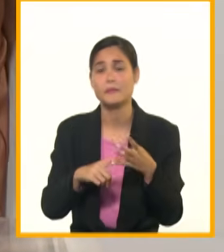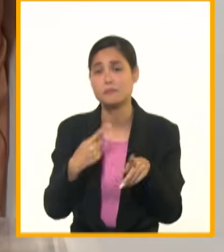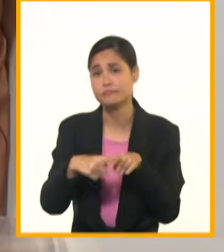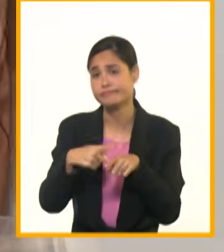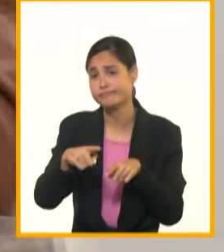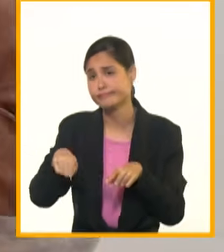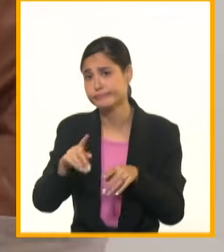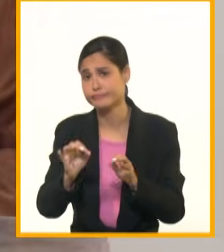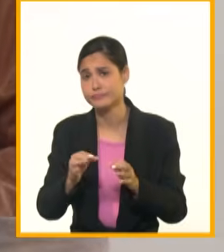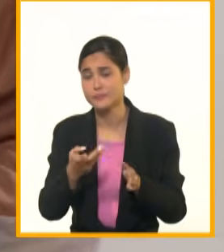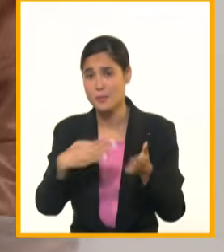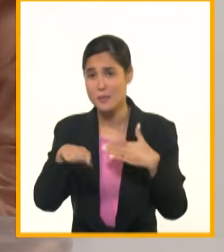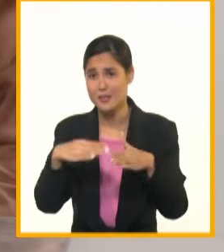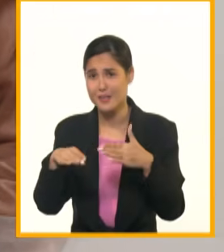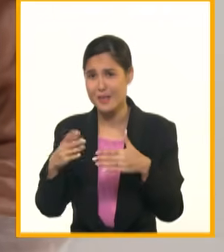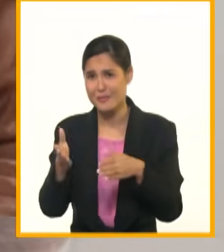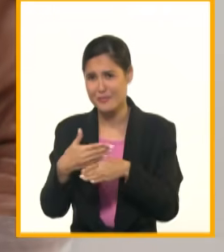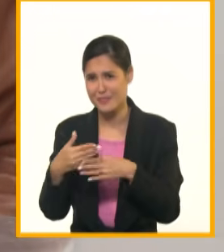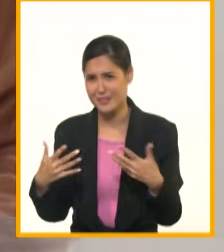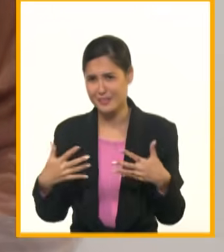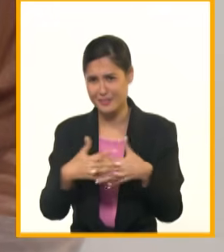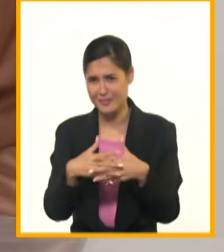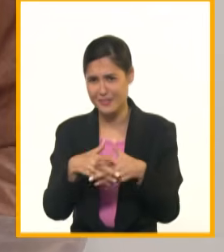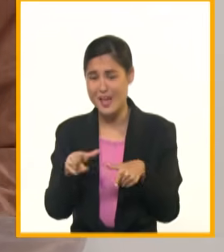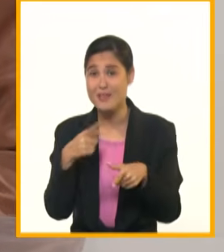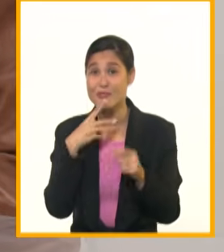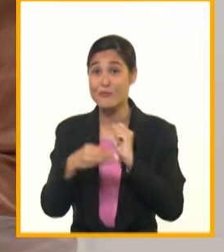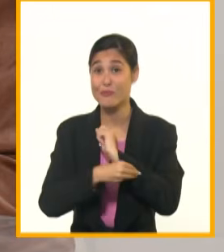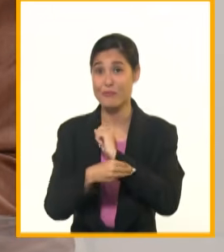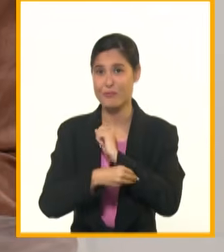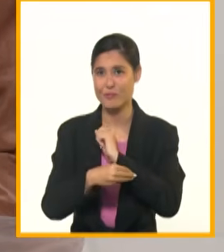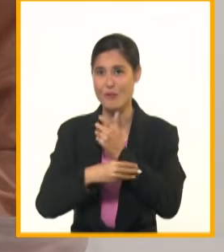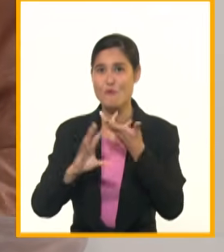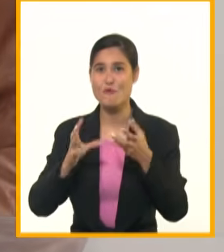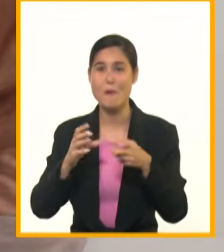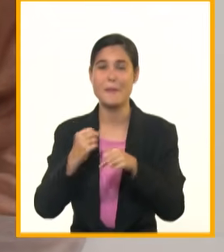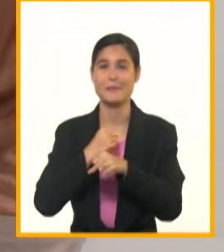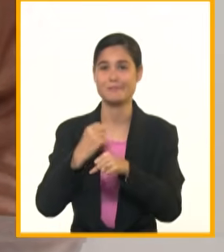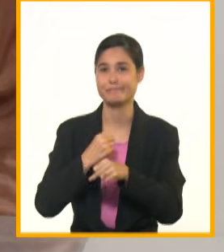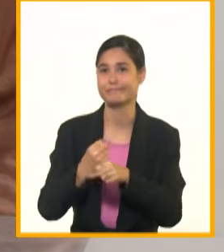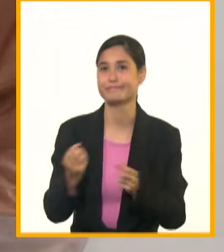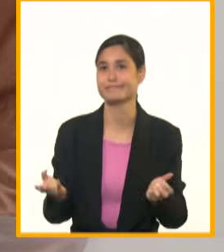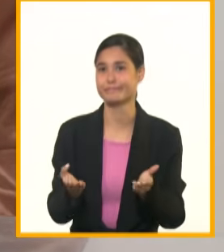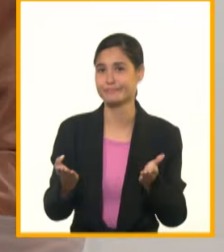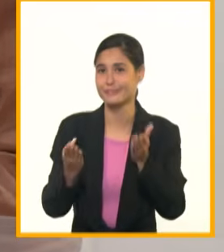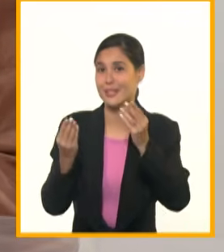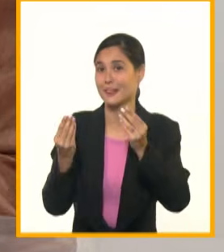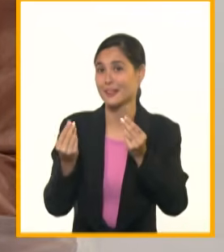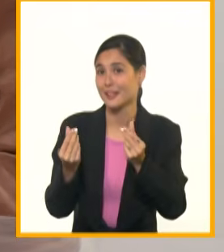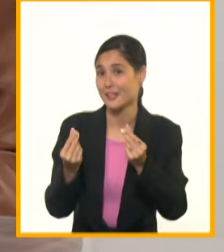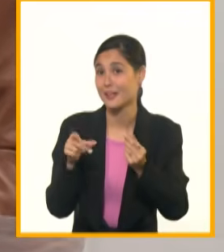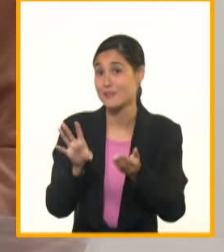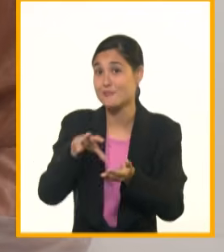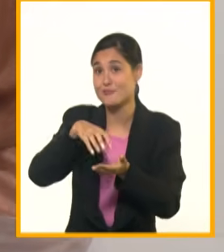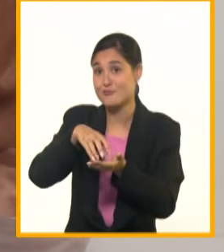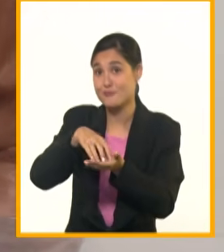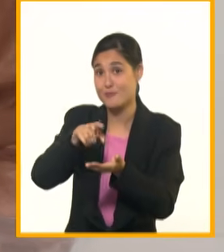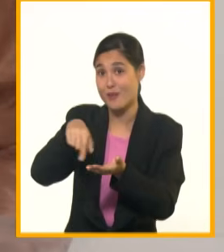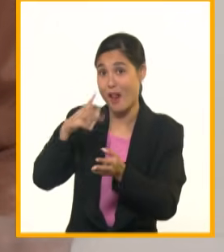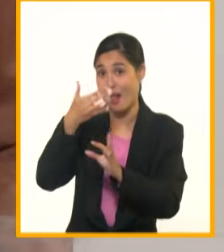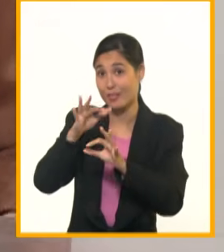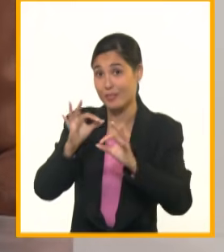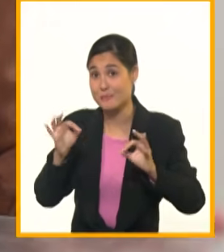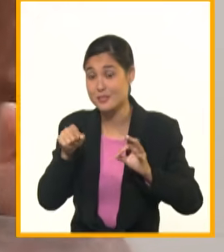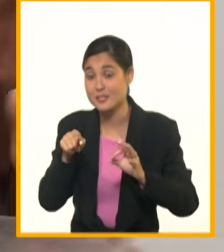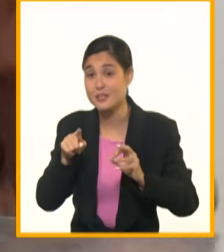lo cual completa la fortaleza para el desarrollo de un territorio que es joven, pero